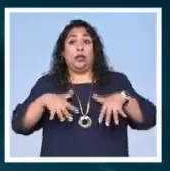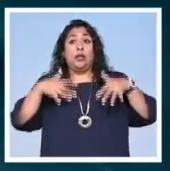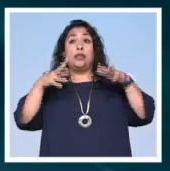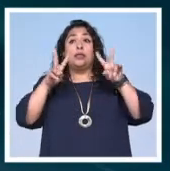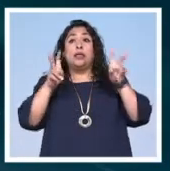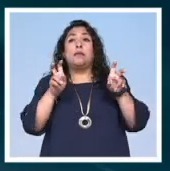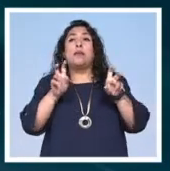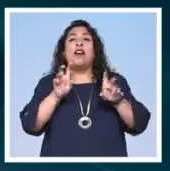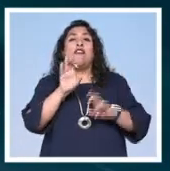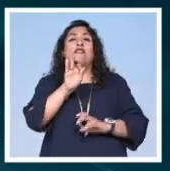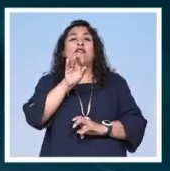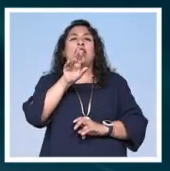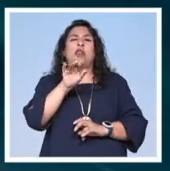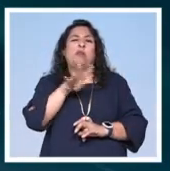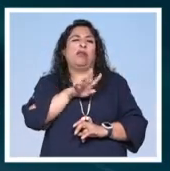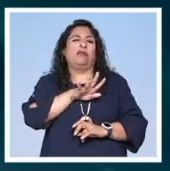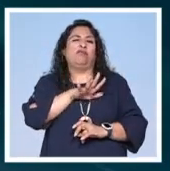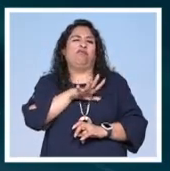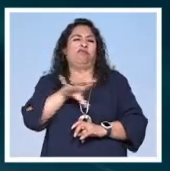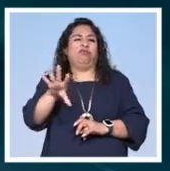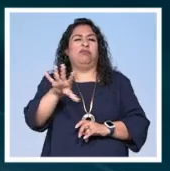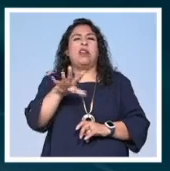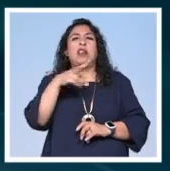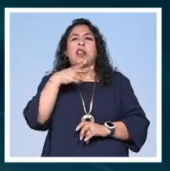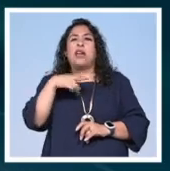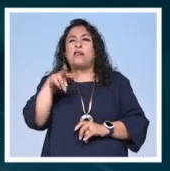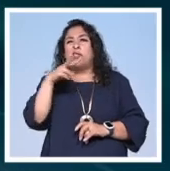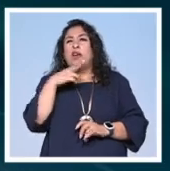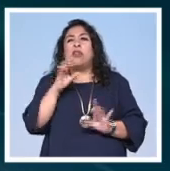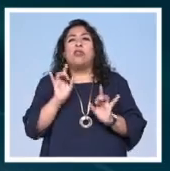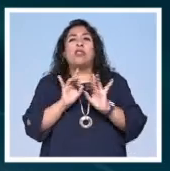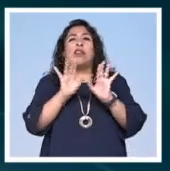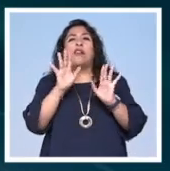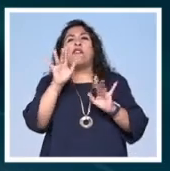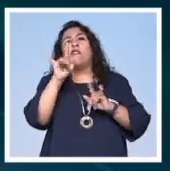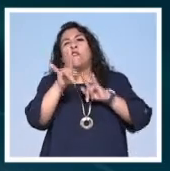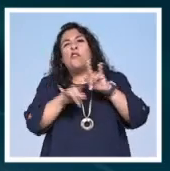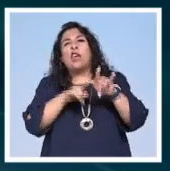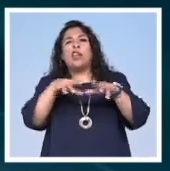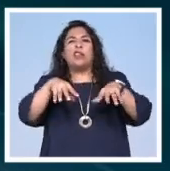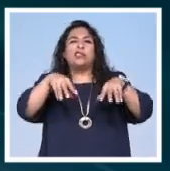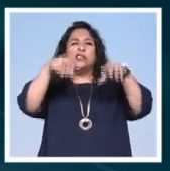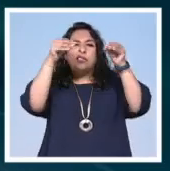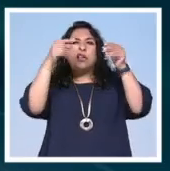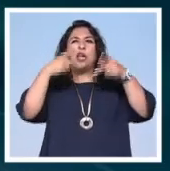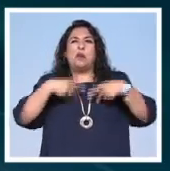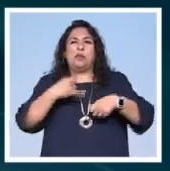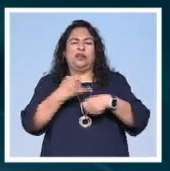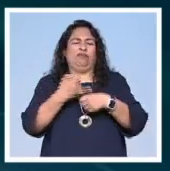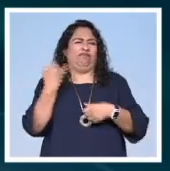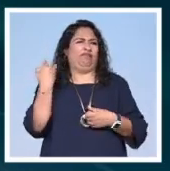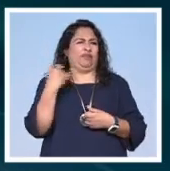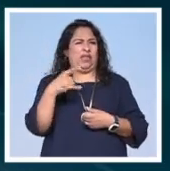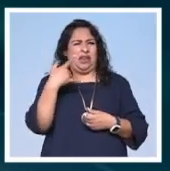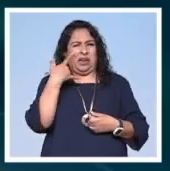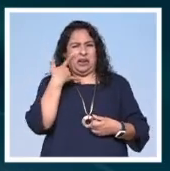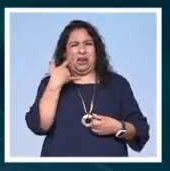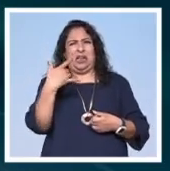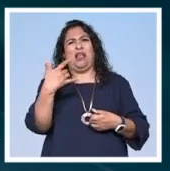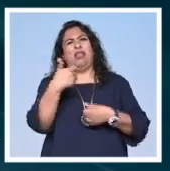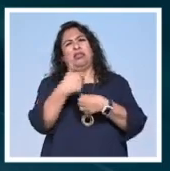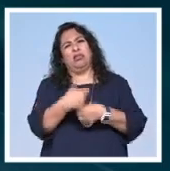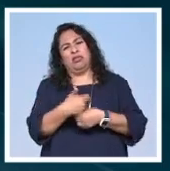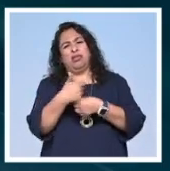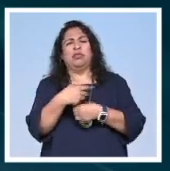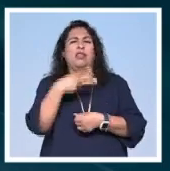fenómenos antinavideños fenómenos de de feria de circo de personajes muy bizarros que que están padeciendo